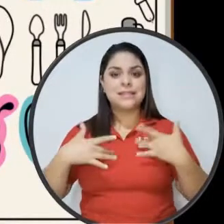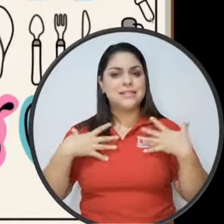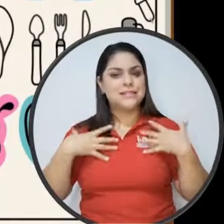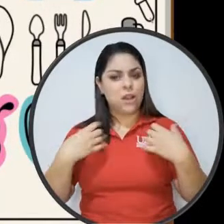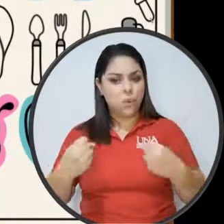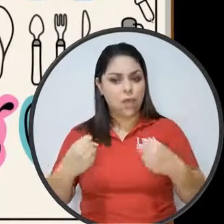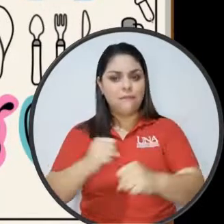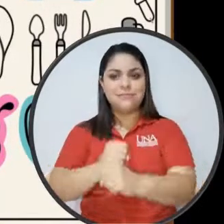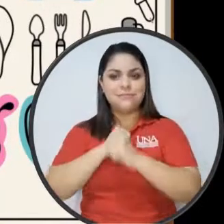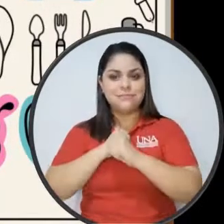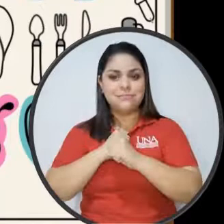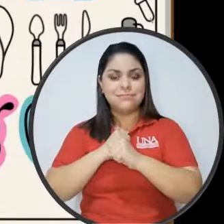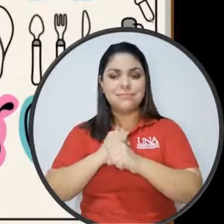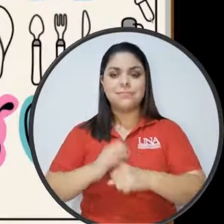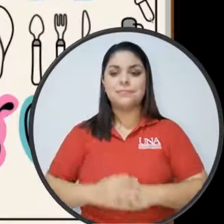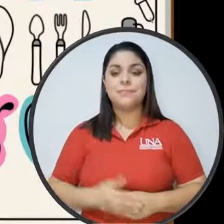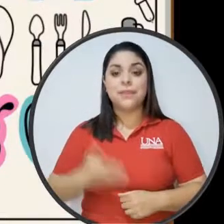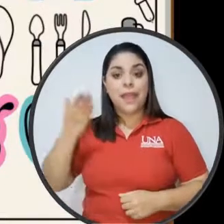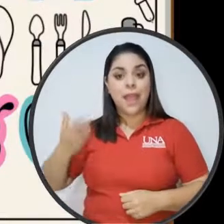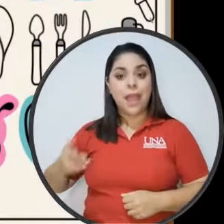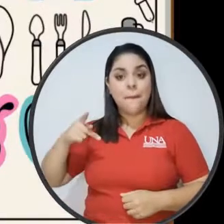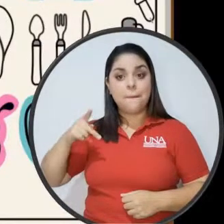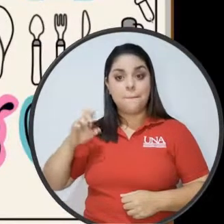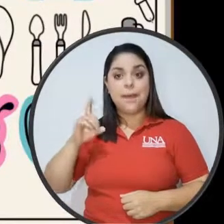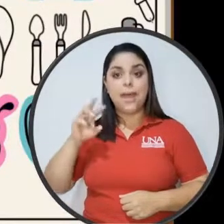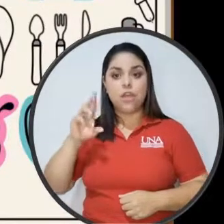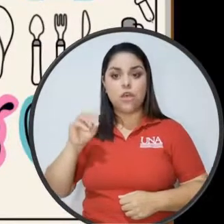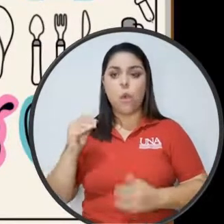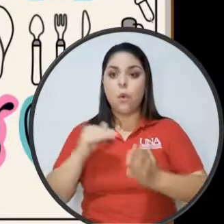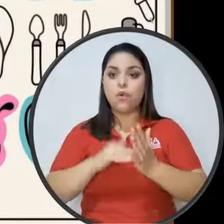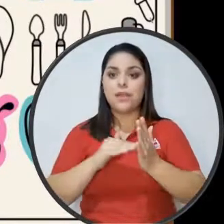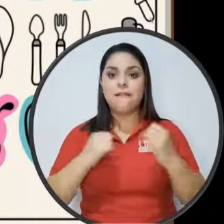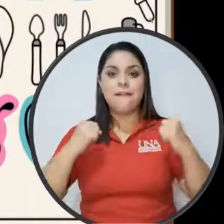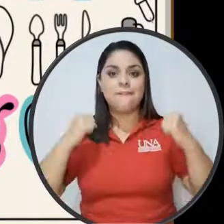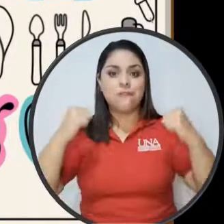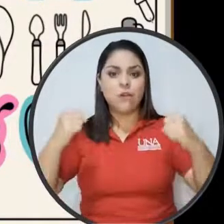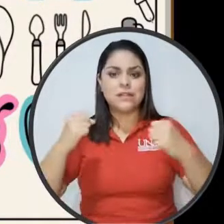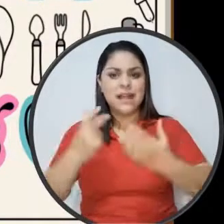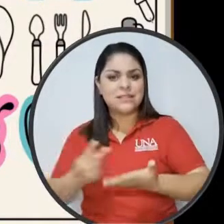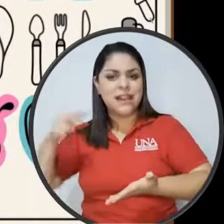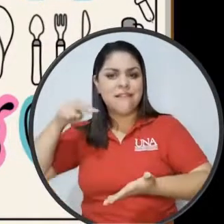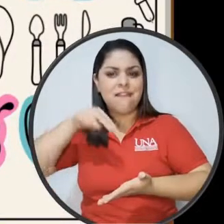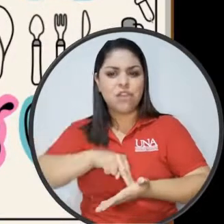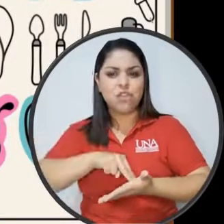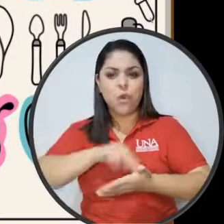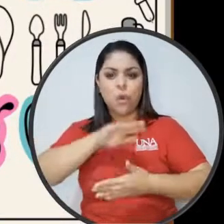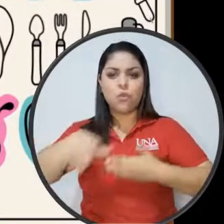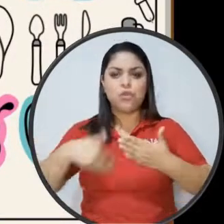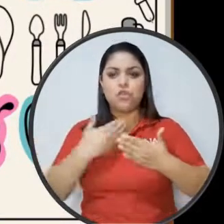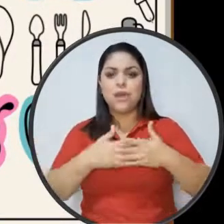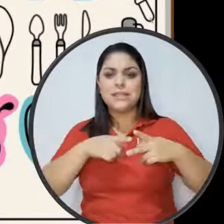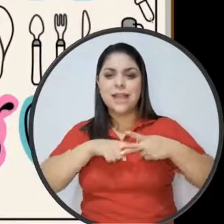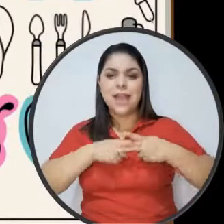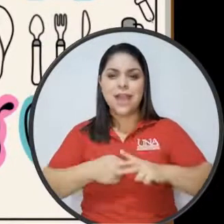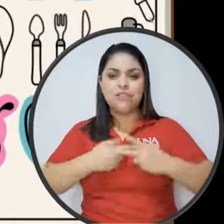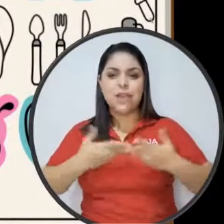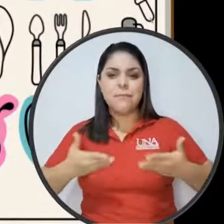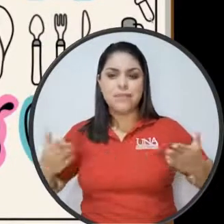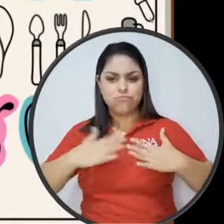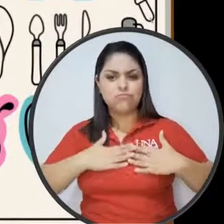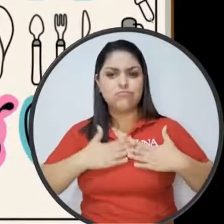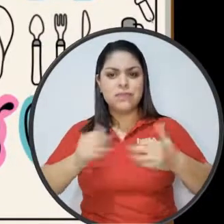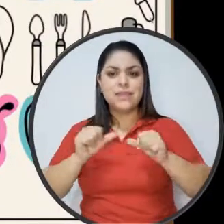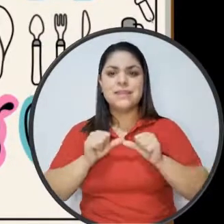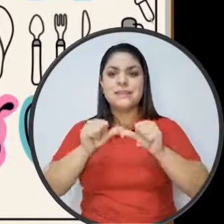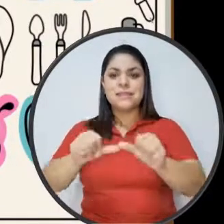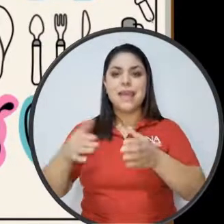y saludable. Pedro recobró las fuerzas, se levantó con todas sus herramientas, se dispuso